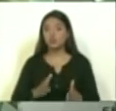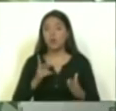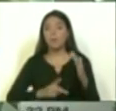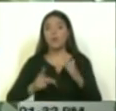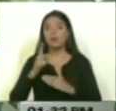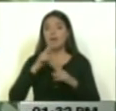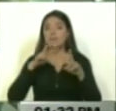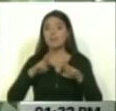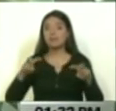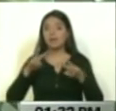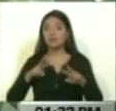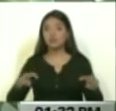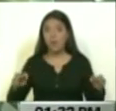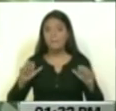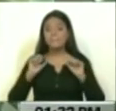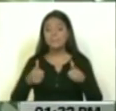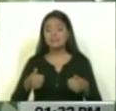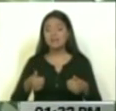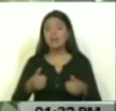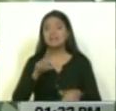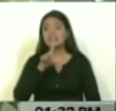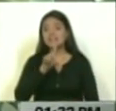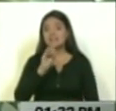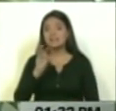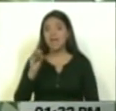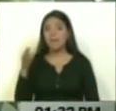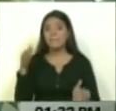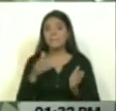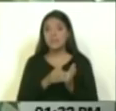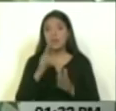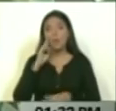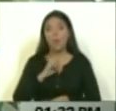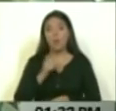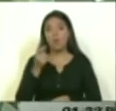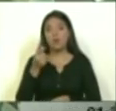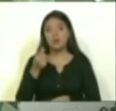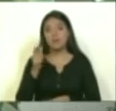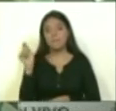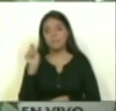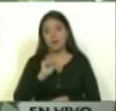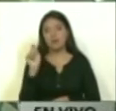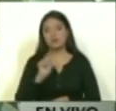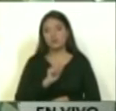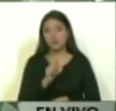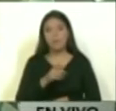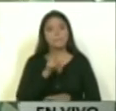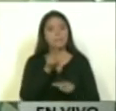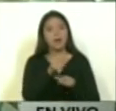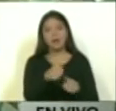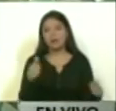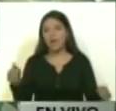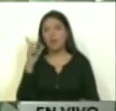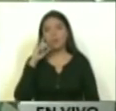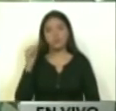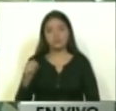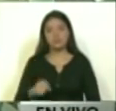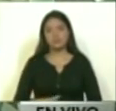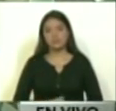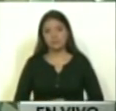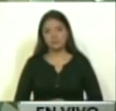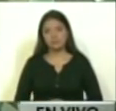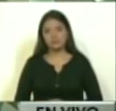será arrancandito 100.000 bolívares mensuales para nuestros profesionales. Levanta